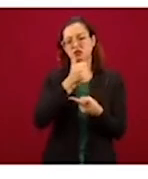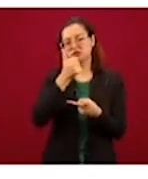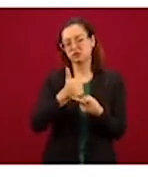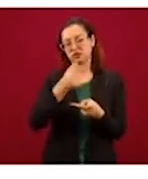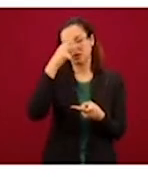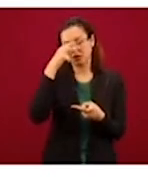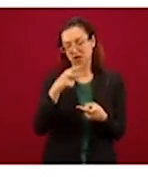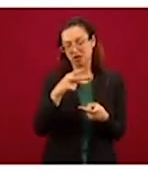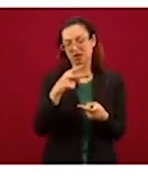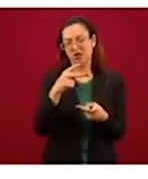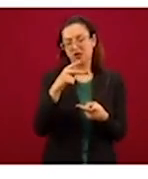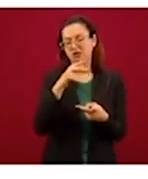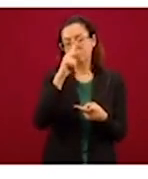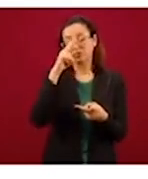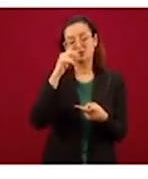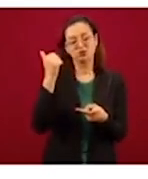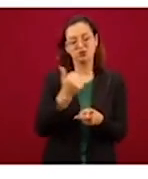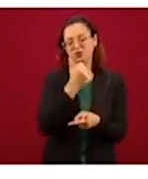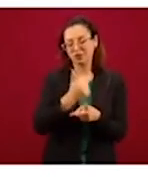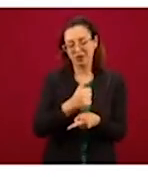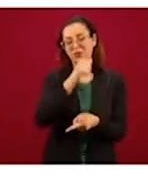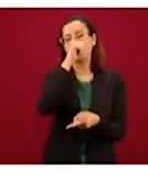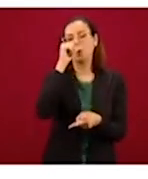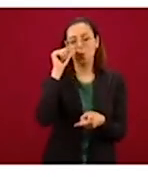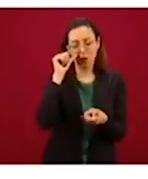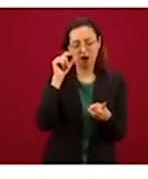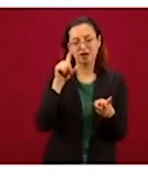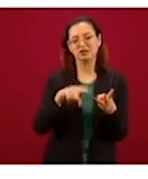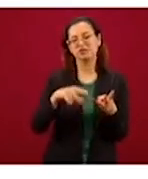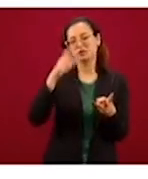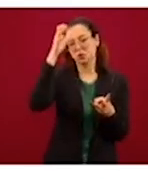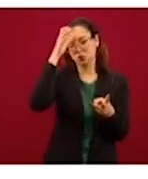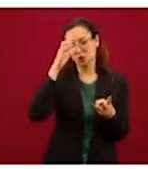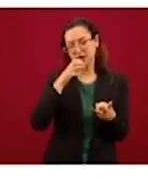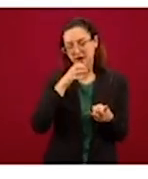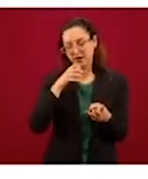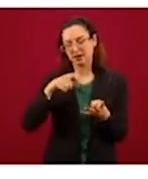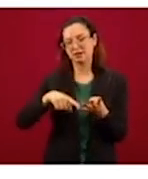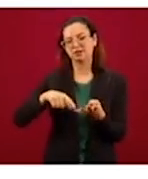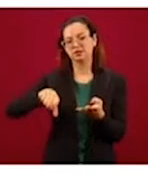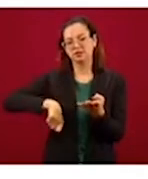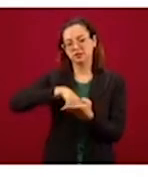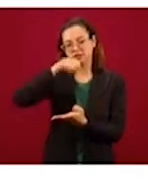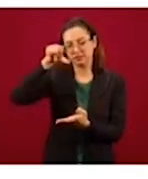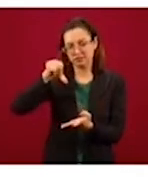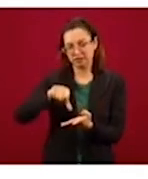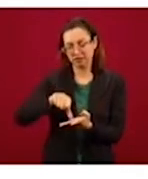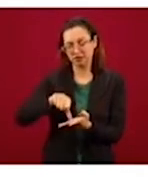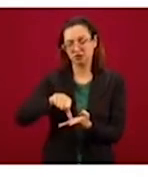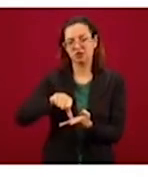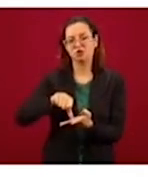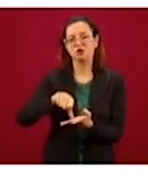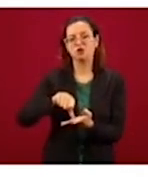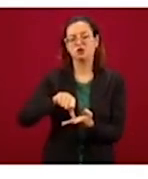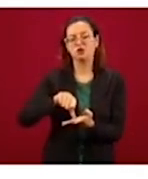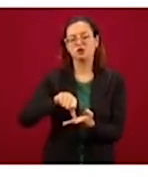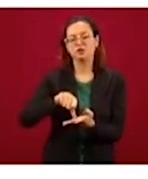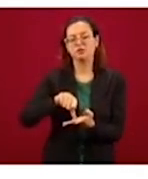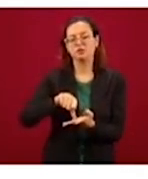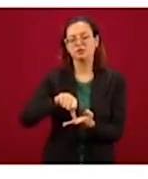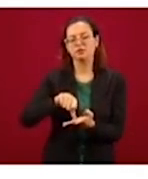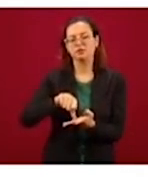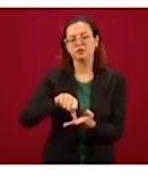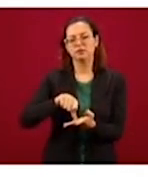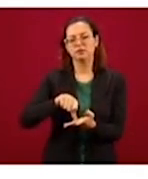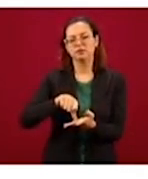está culiacán y en el centro del país estarían a ver